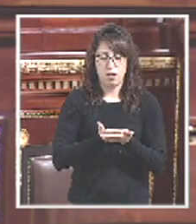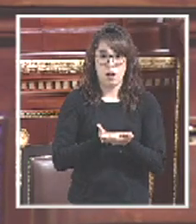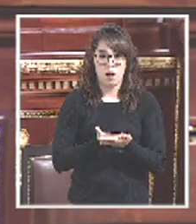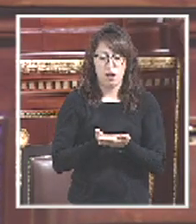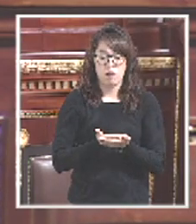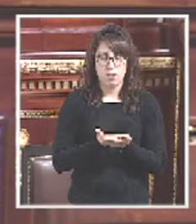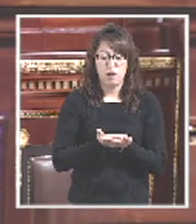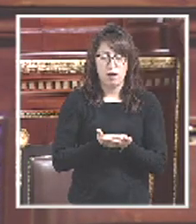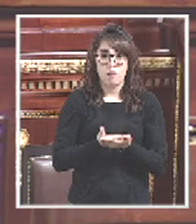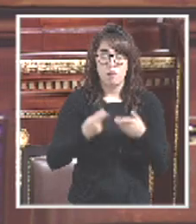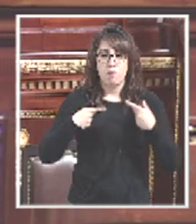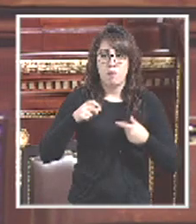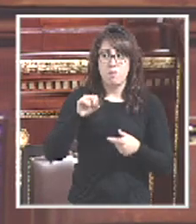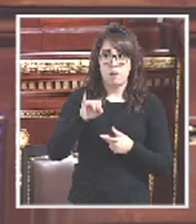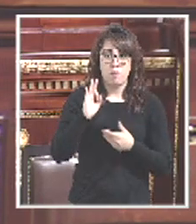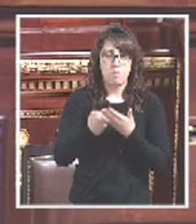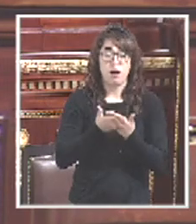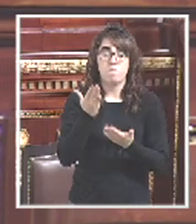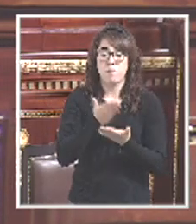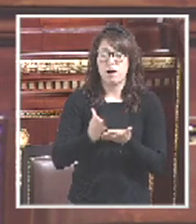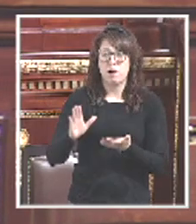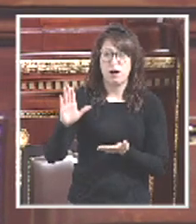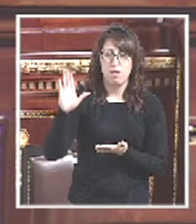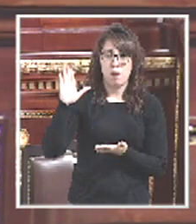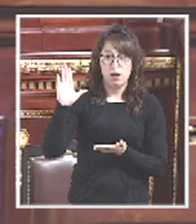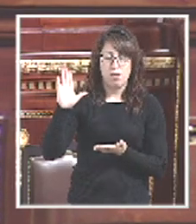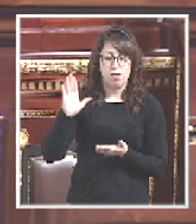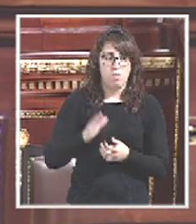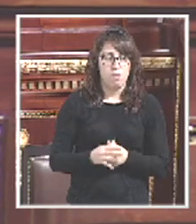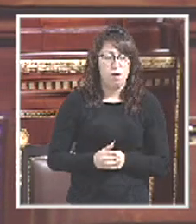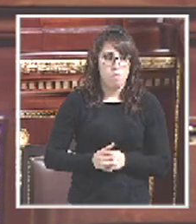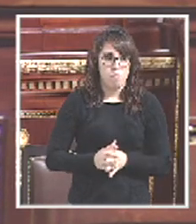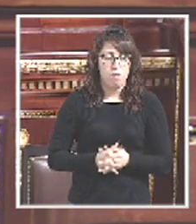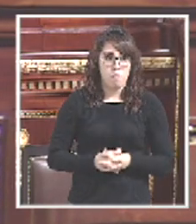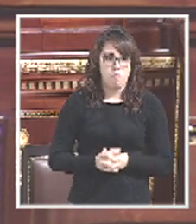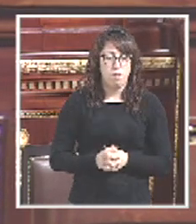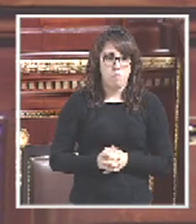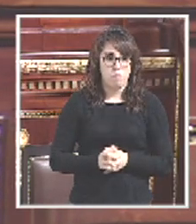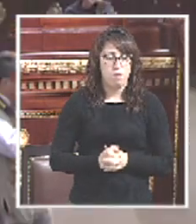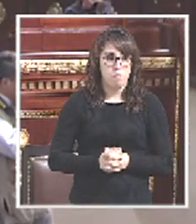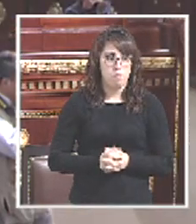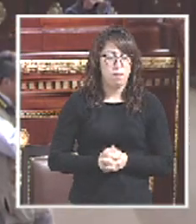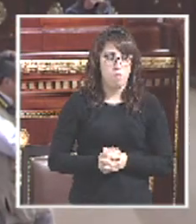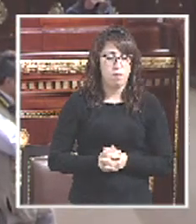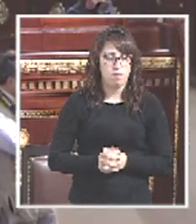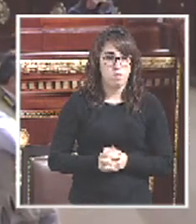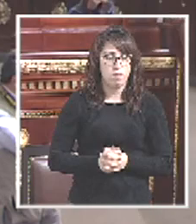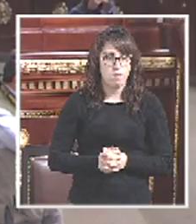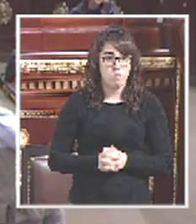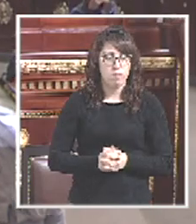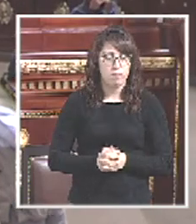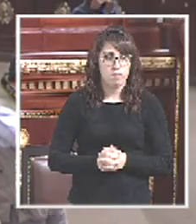obvia resolución. Los que estén por la afirmativa, sírvanse manifestarlo levantando la mano.